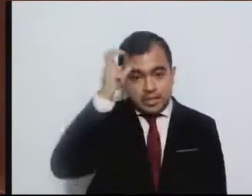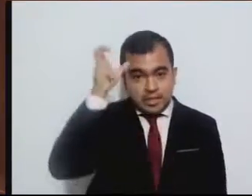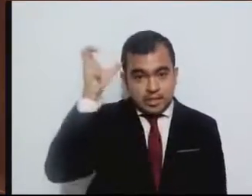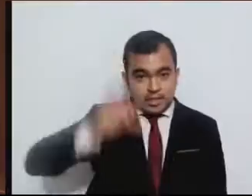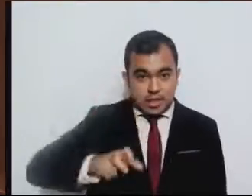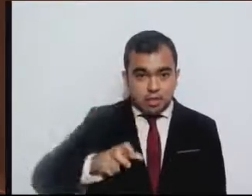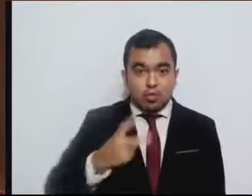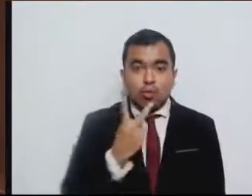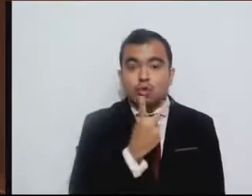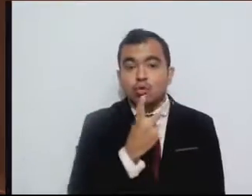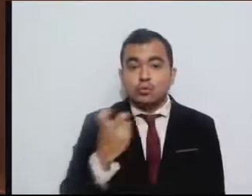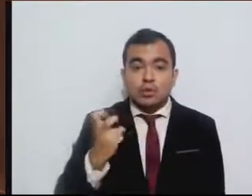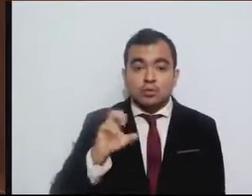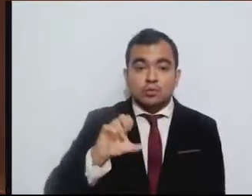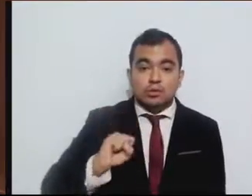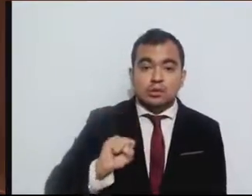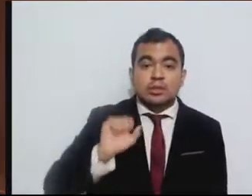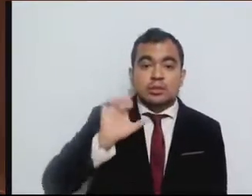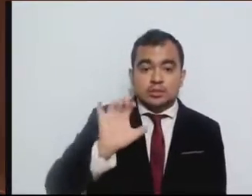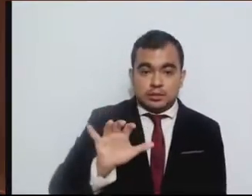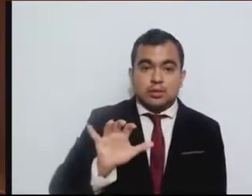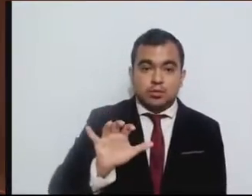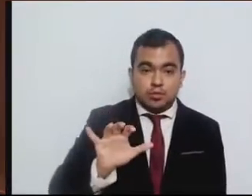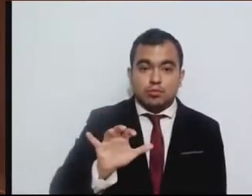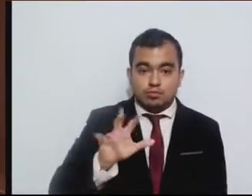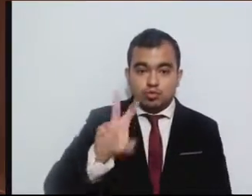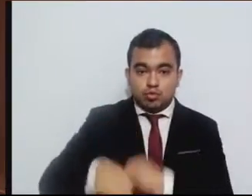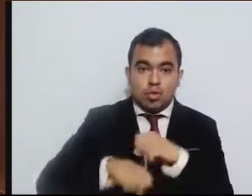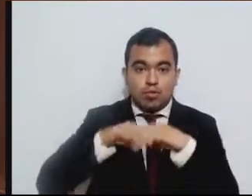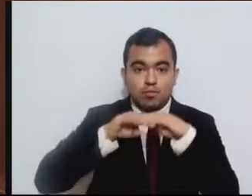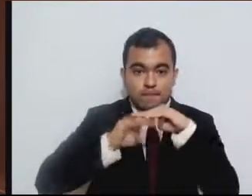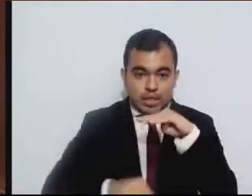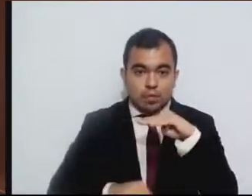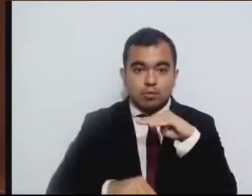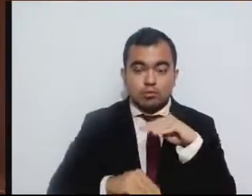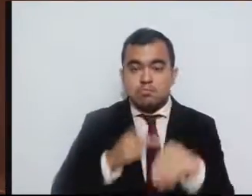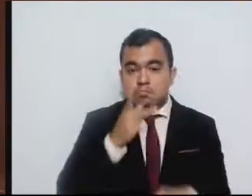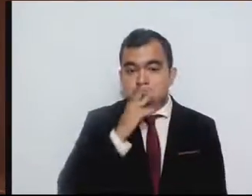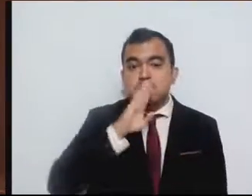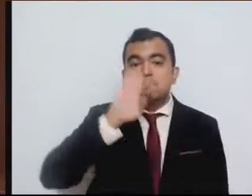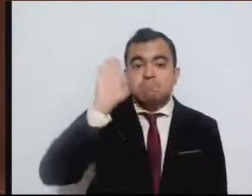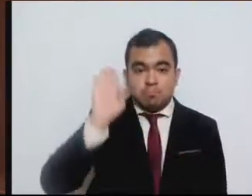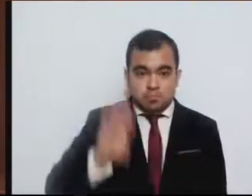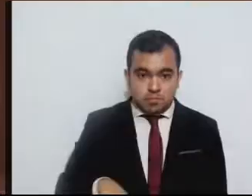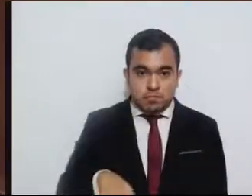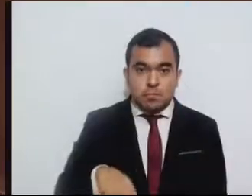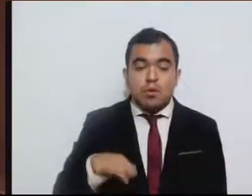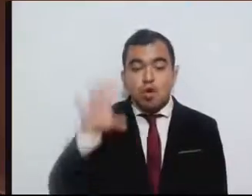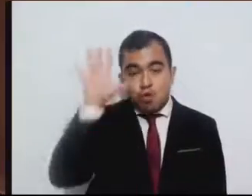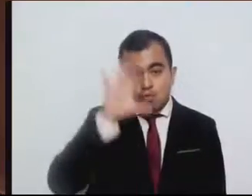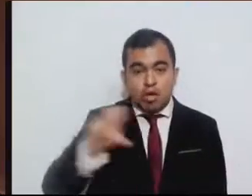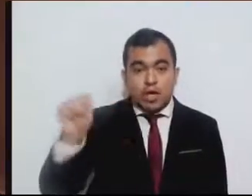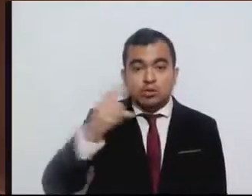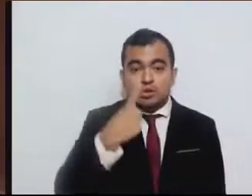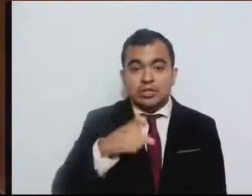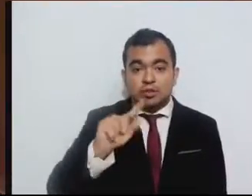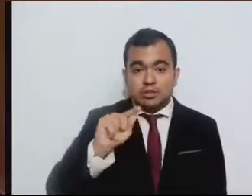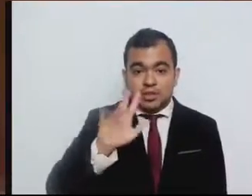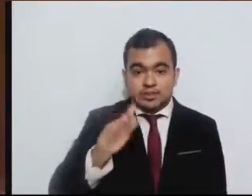con 265 menores en esta condición. Morelos, 175,